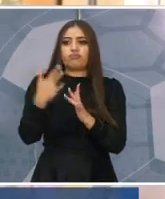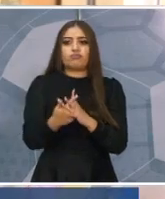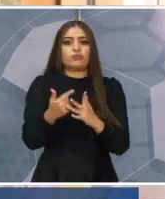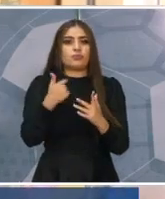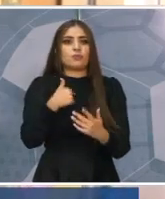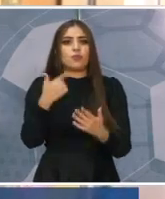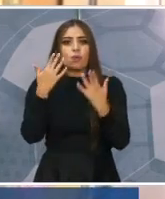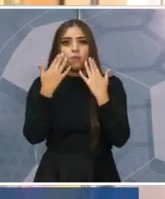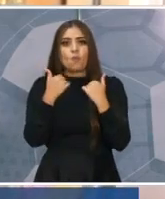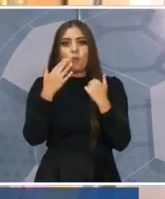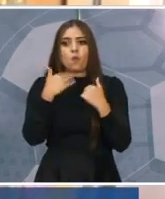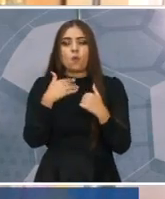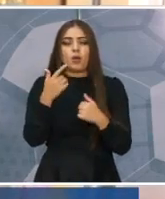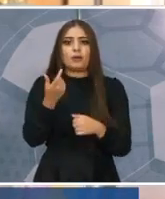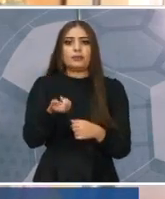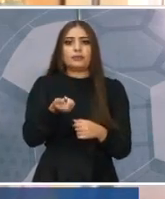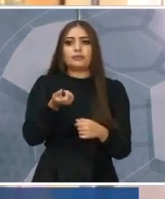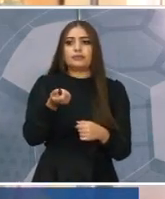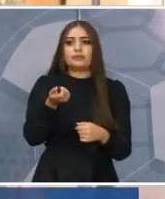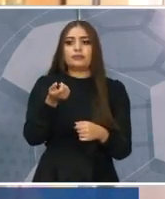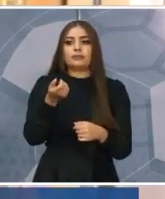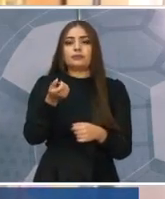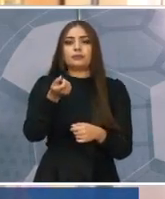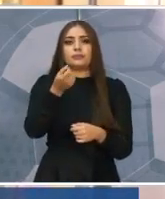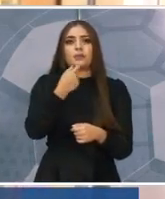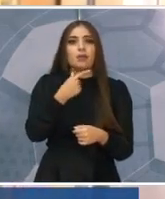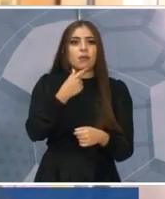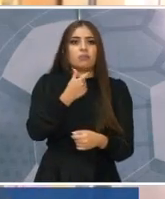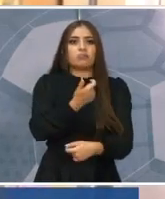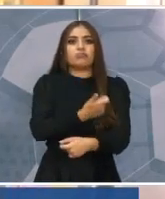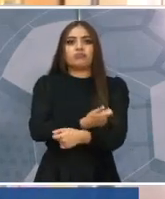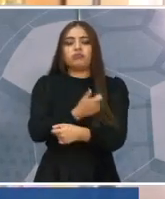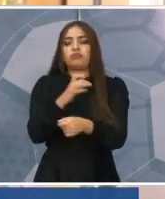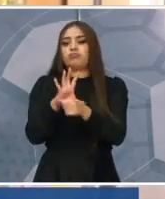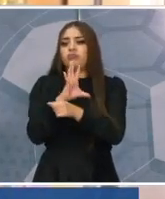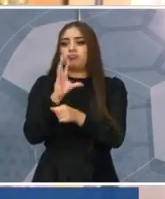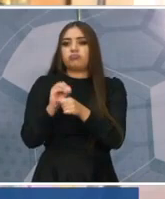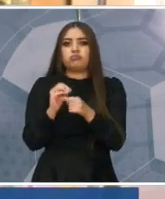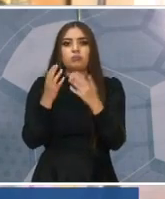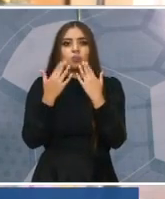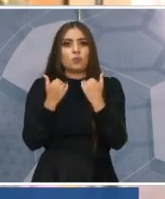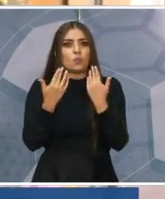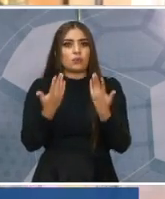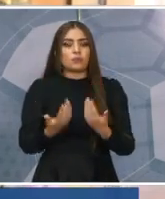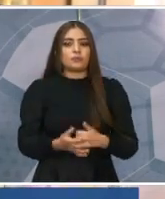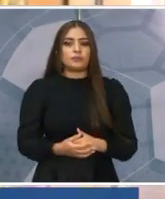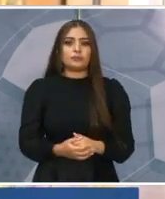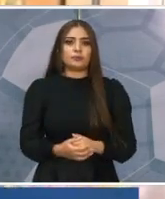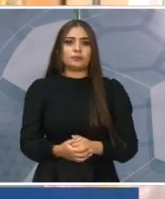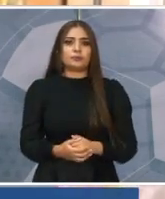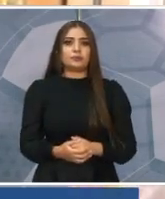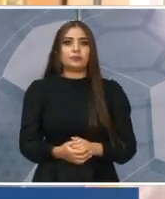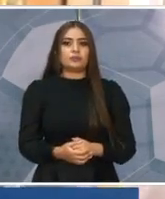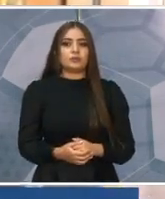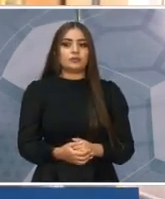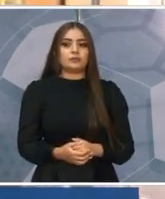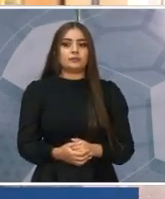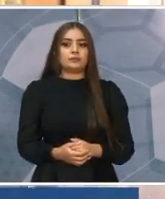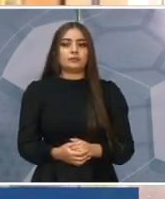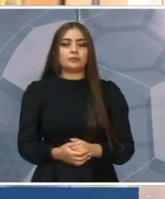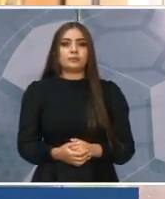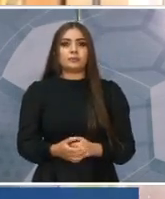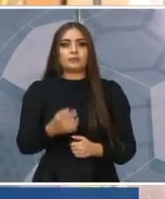quimioterapia. Sí. Sin tratamientos. ¿Cuáles serían las repercusiones que tendrían no tener quimioterapia? Me va a